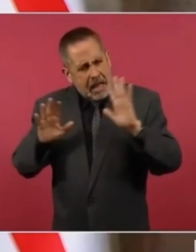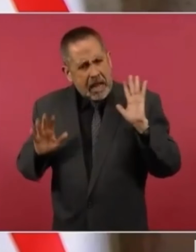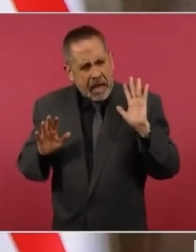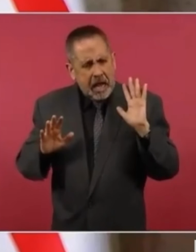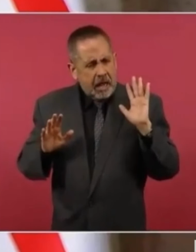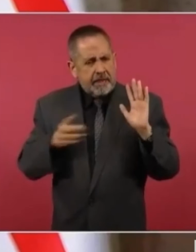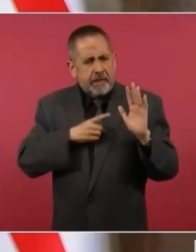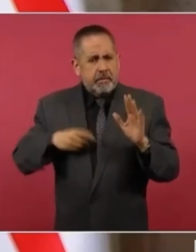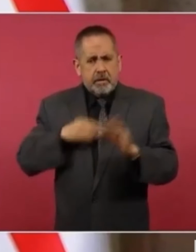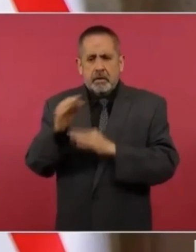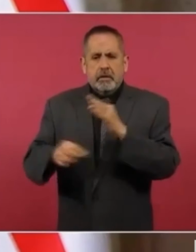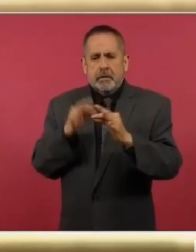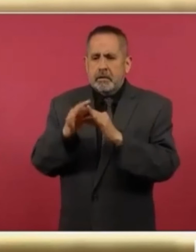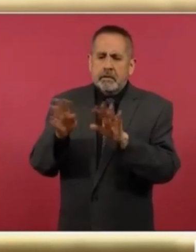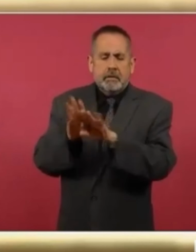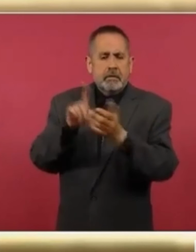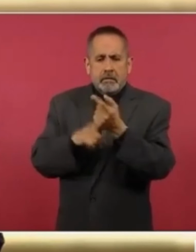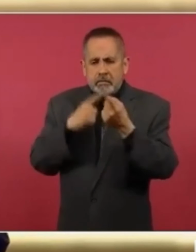tienen que cumplir,